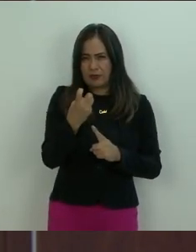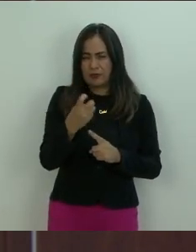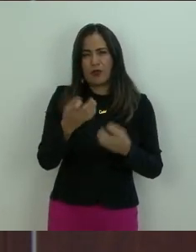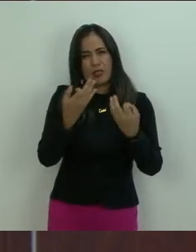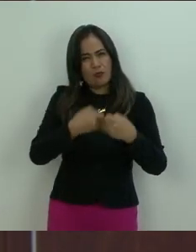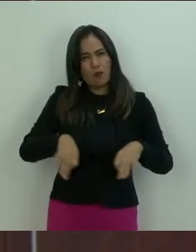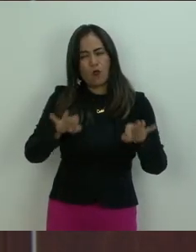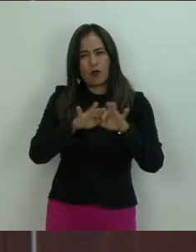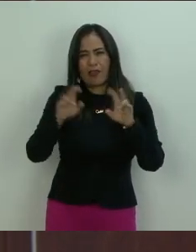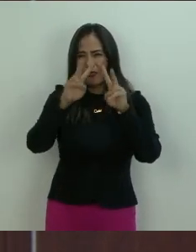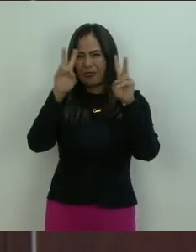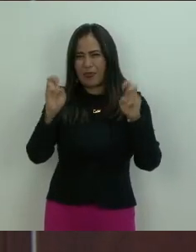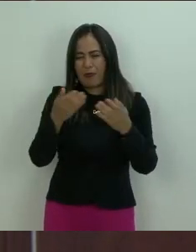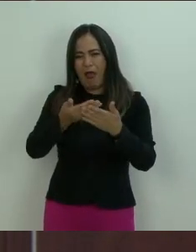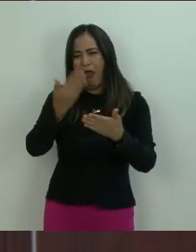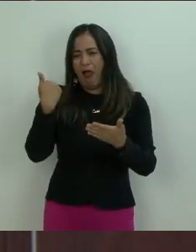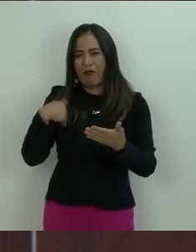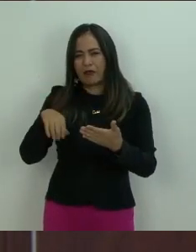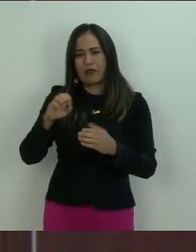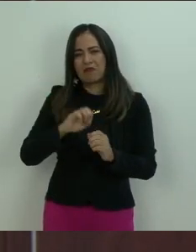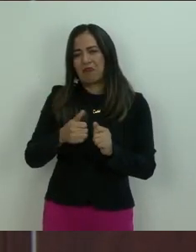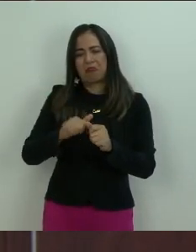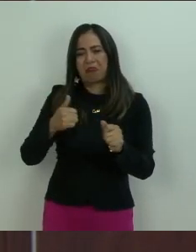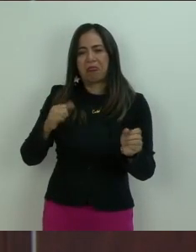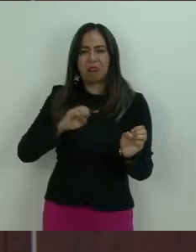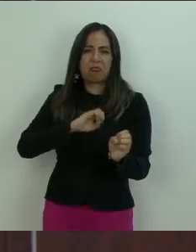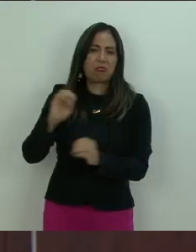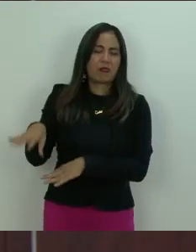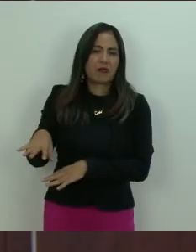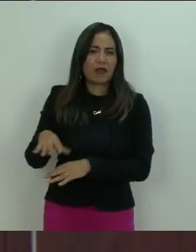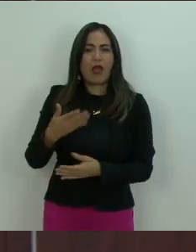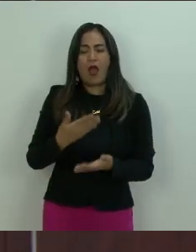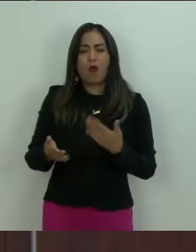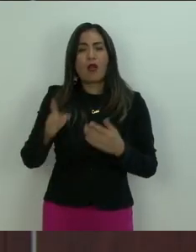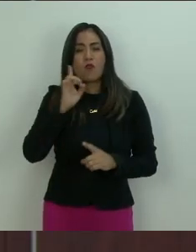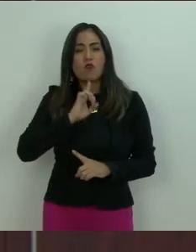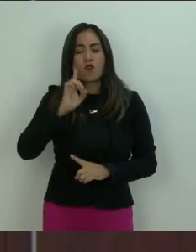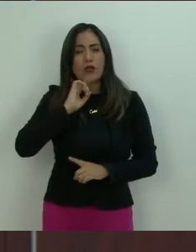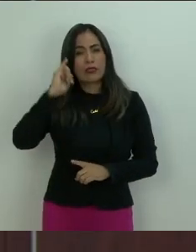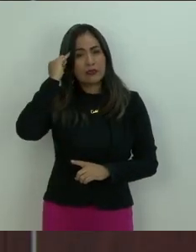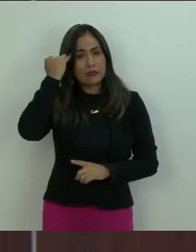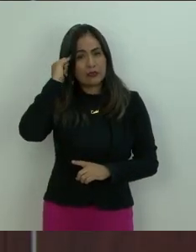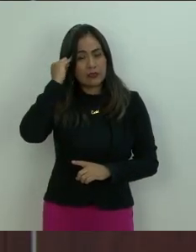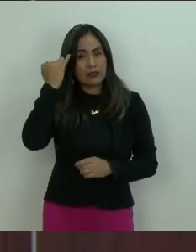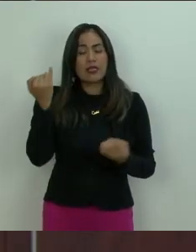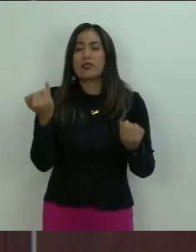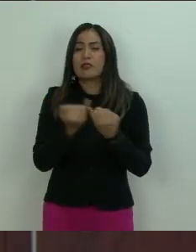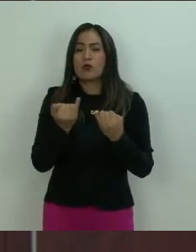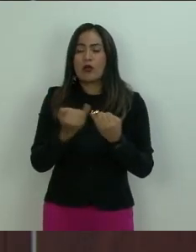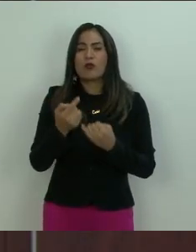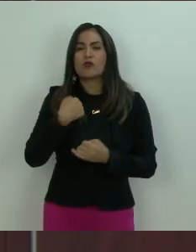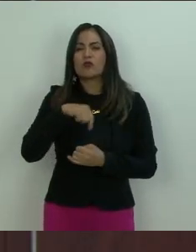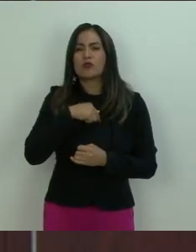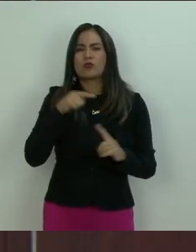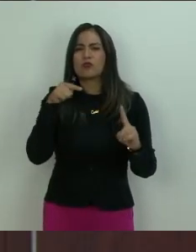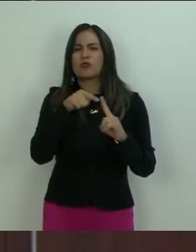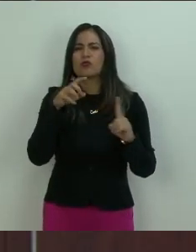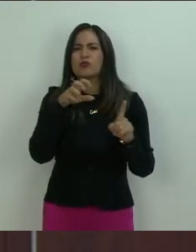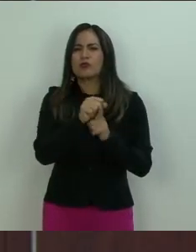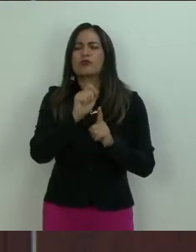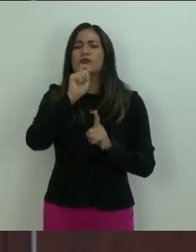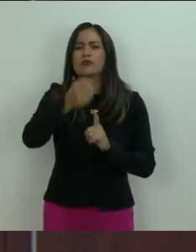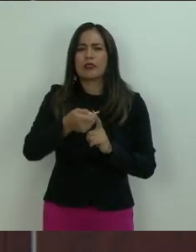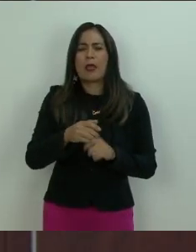relevante temas que habían estado rezagados. Y en el caso de las mujeres indígenas también, ¿qué queremos con eso? Que si